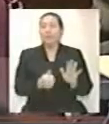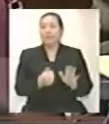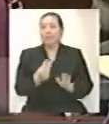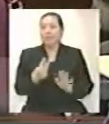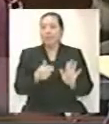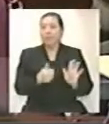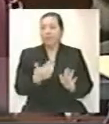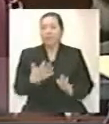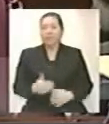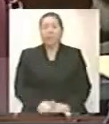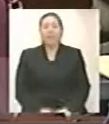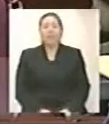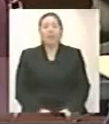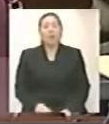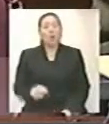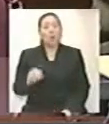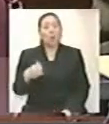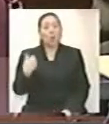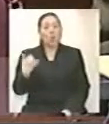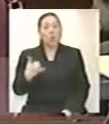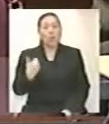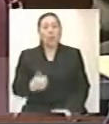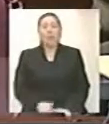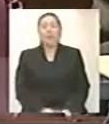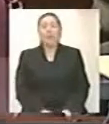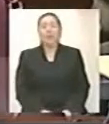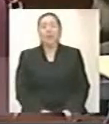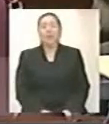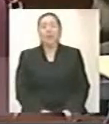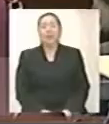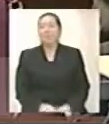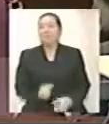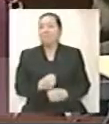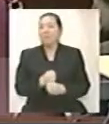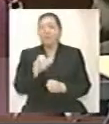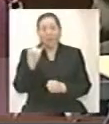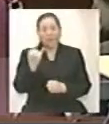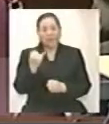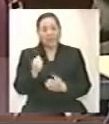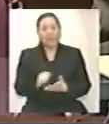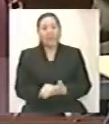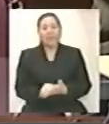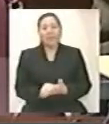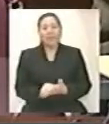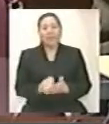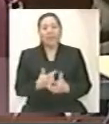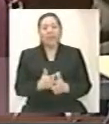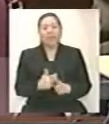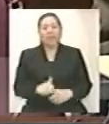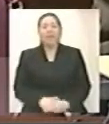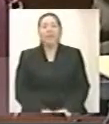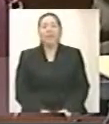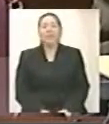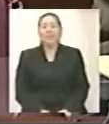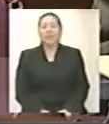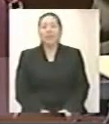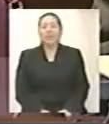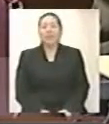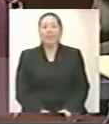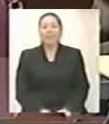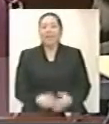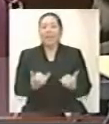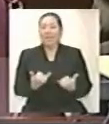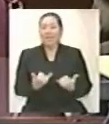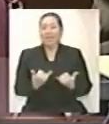65 es dirigente nacional de la Juventud Estudiantil Católica, forma parte de los ideales de teología de liberación. Este